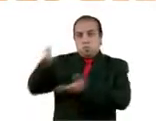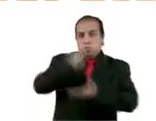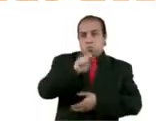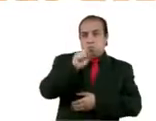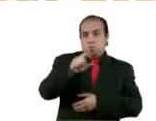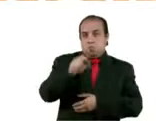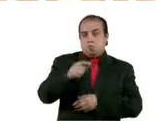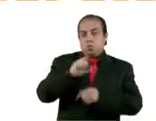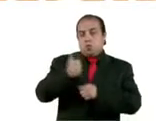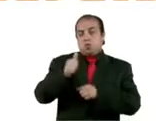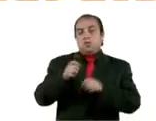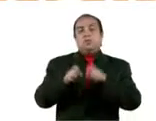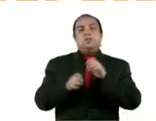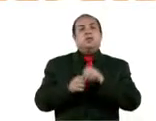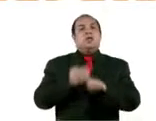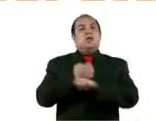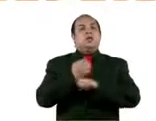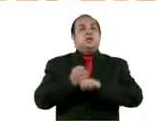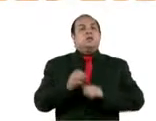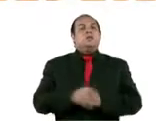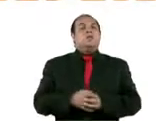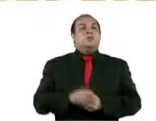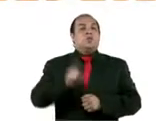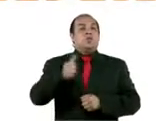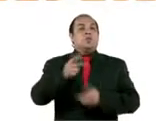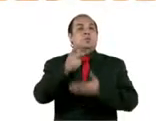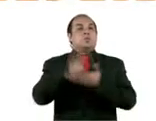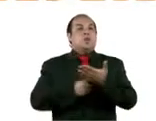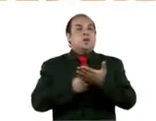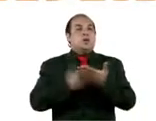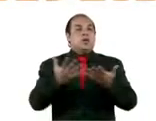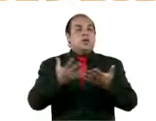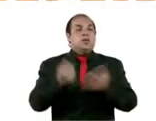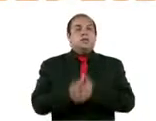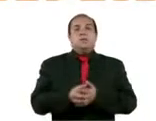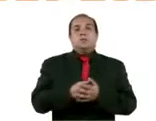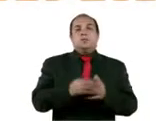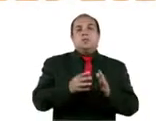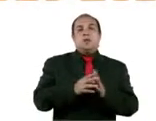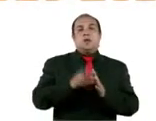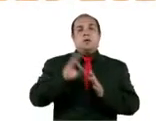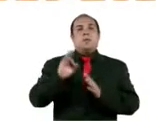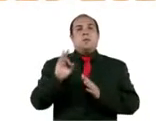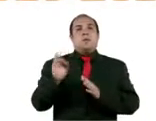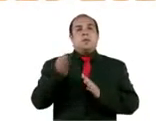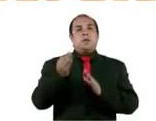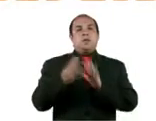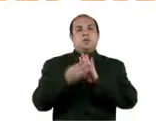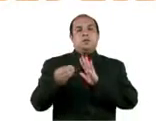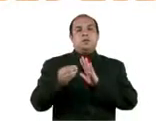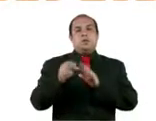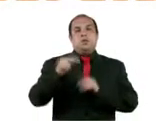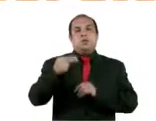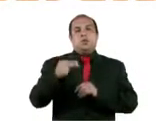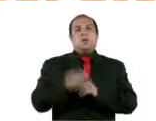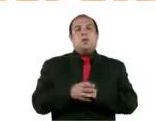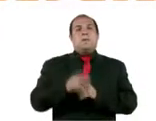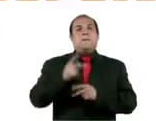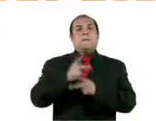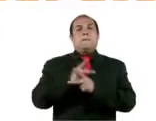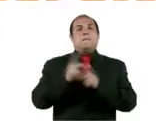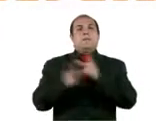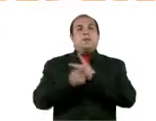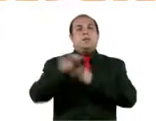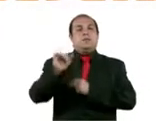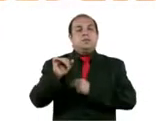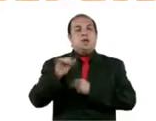que transitó de la ciudad a la federación, fue lo que era Prepasí, y que ahora es la beca universal para